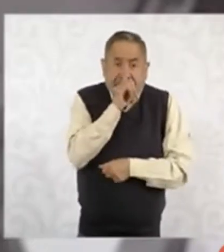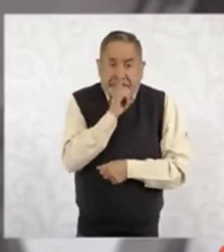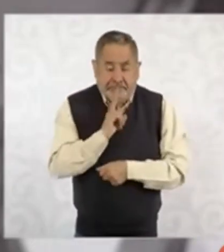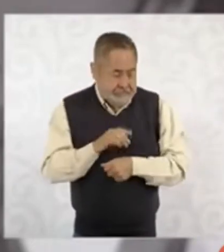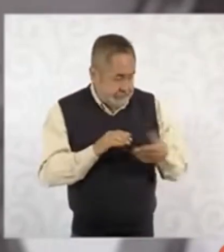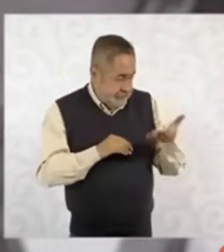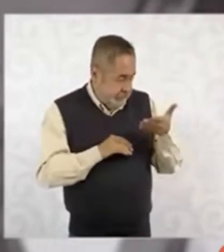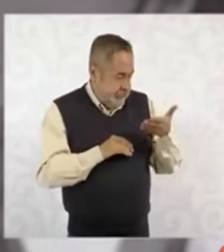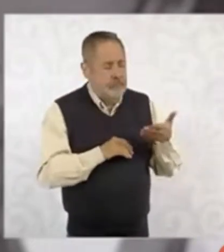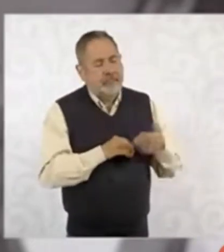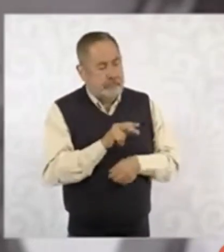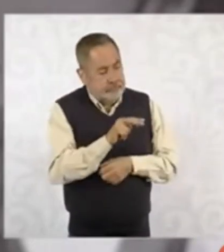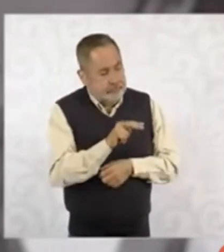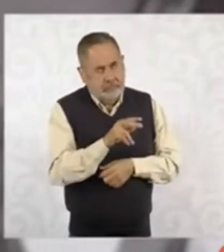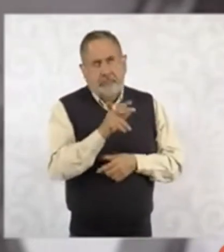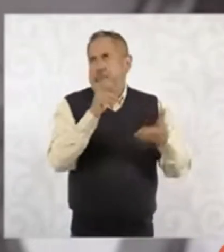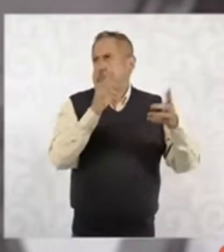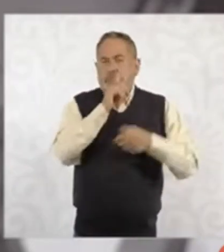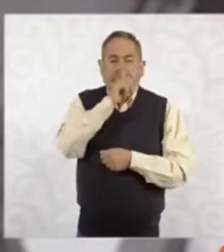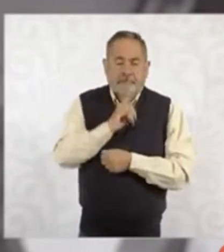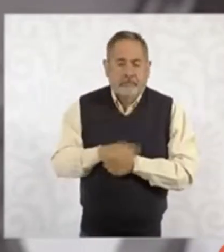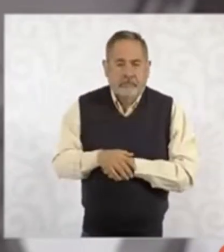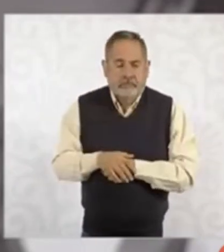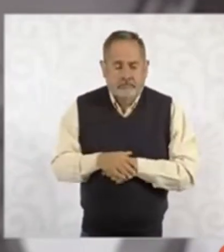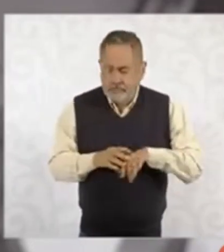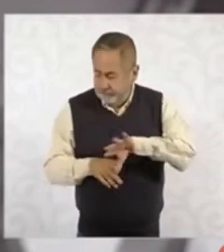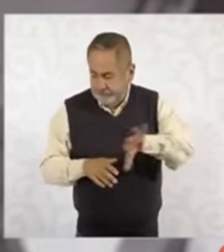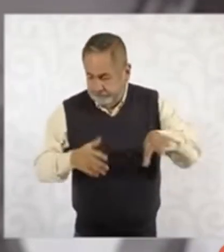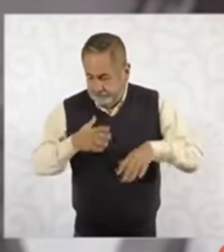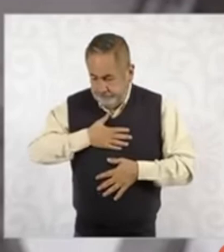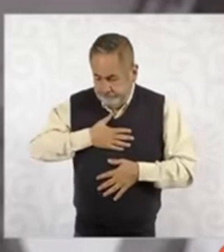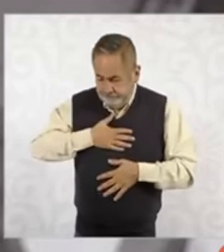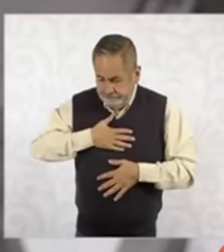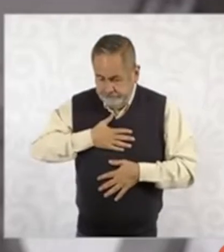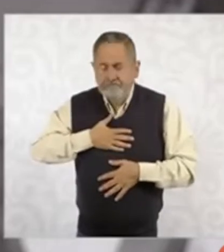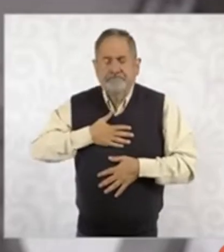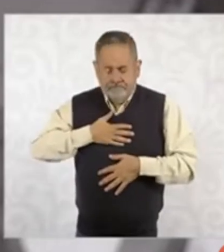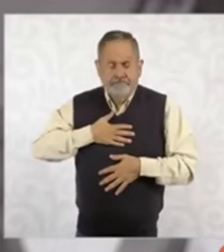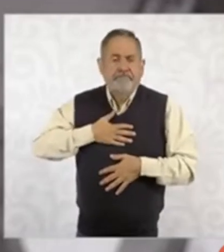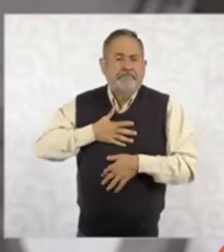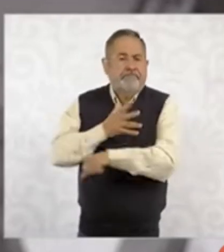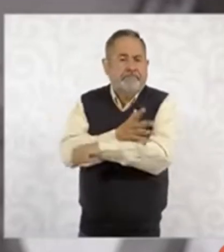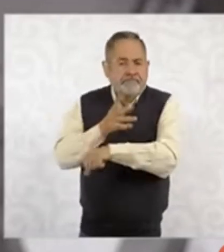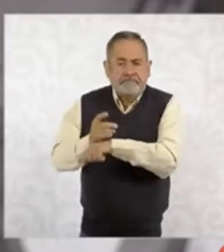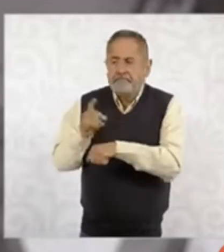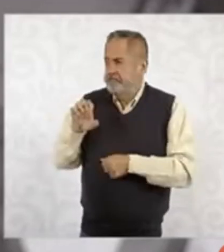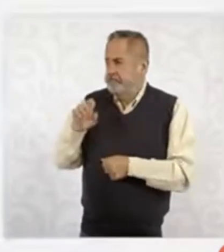Entonces, el compromiso con la verdad es un compromiso ético.